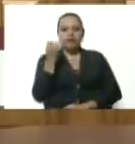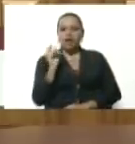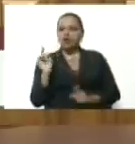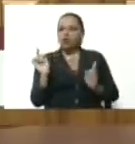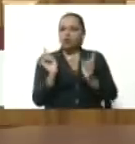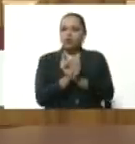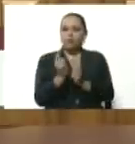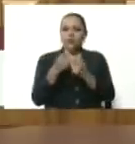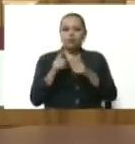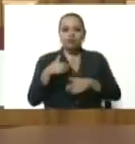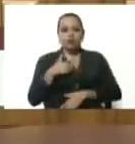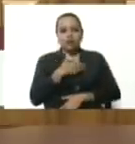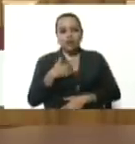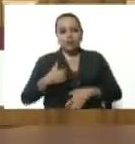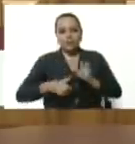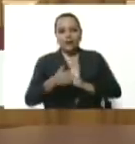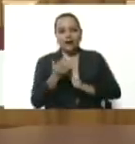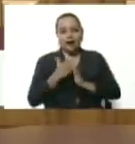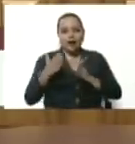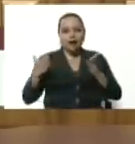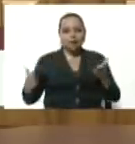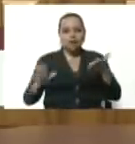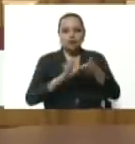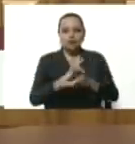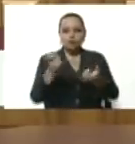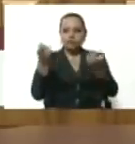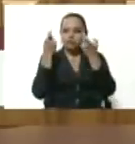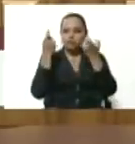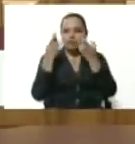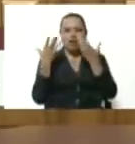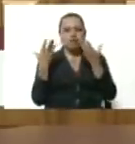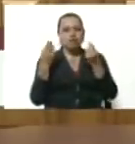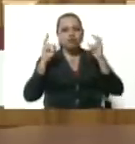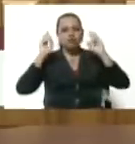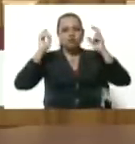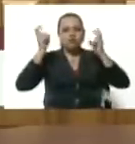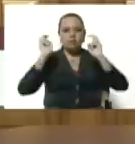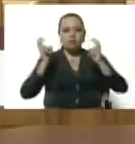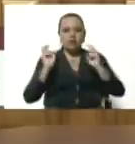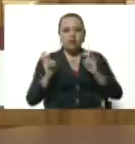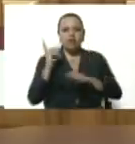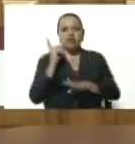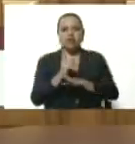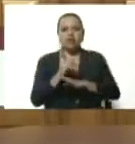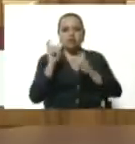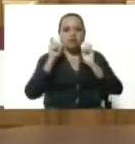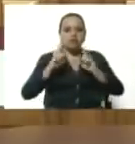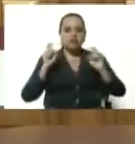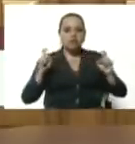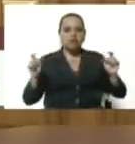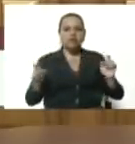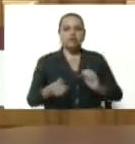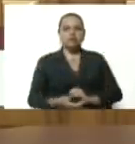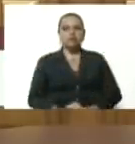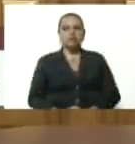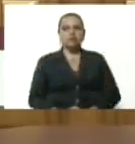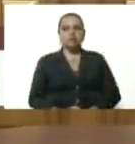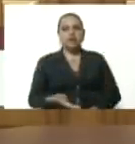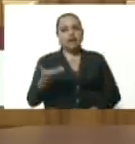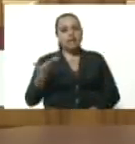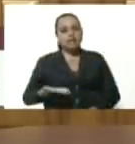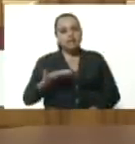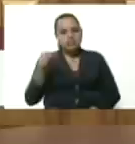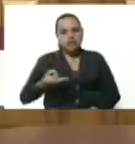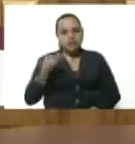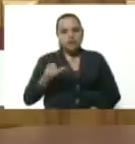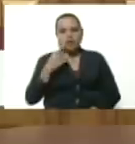fueran más amplias, pero bueno, son muchos los temas que ahí se tienen que tratar. Siempre se nos dijo que